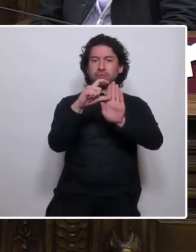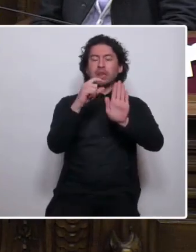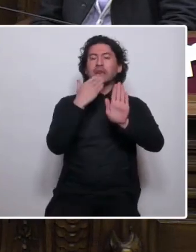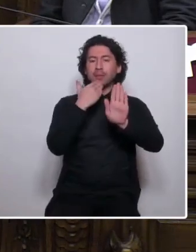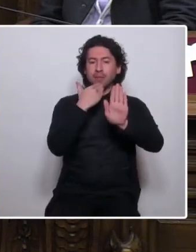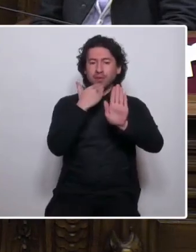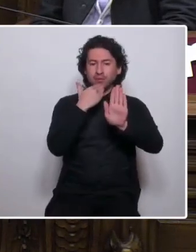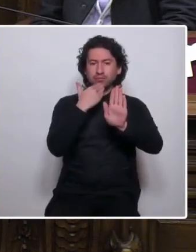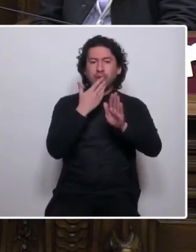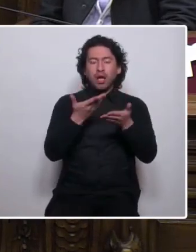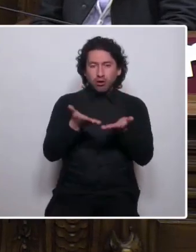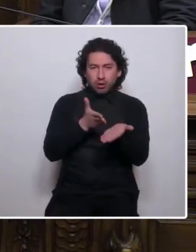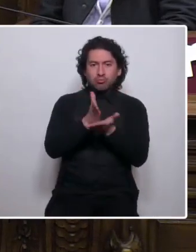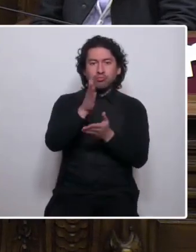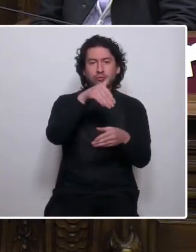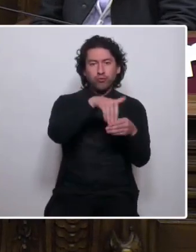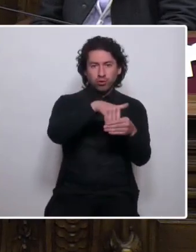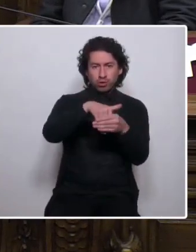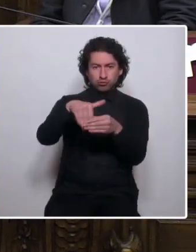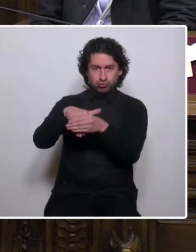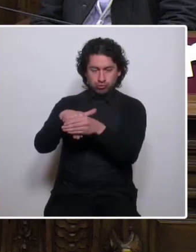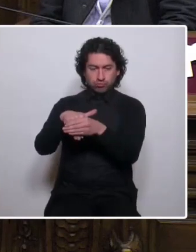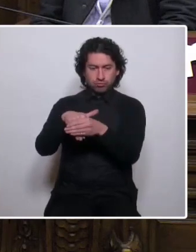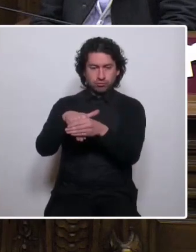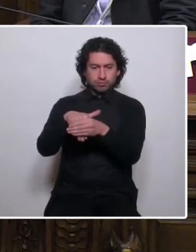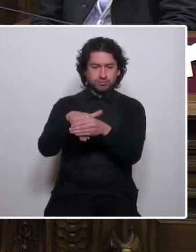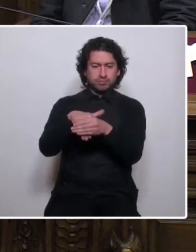Vamos a tomar la votación.